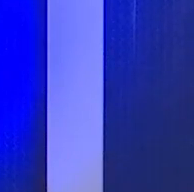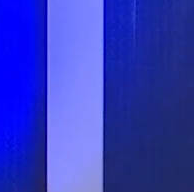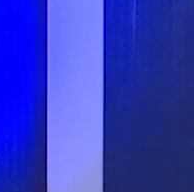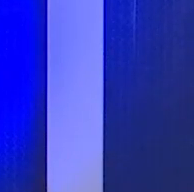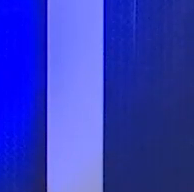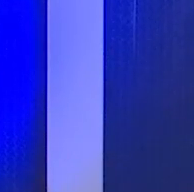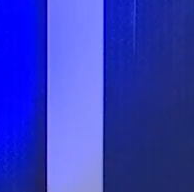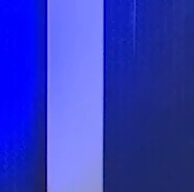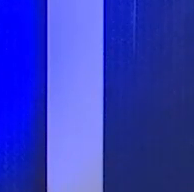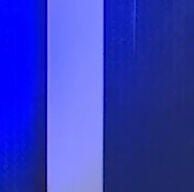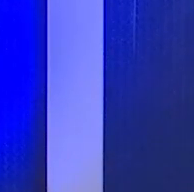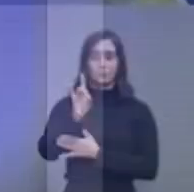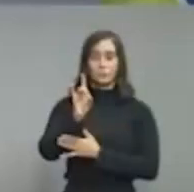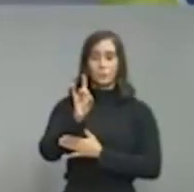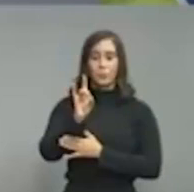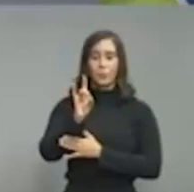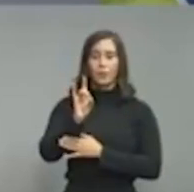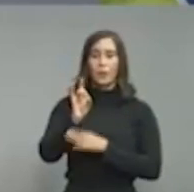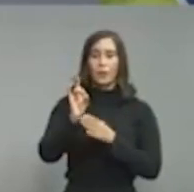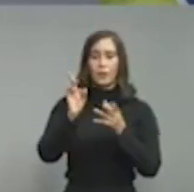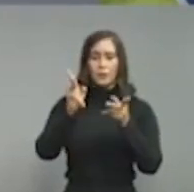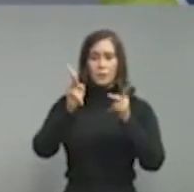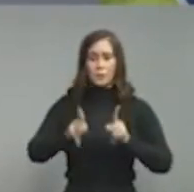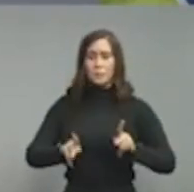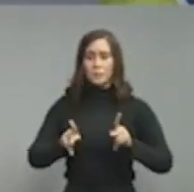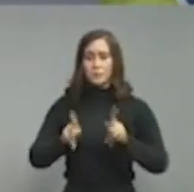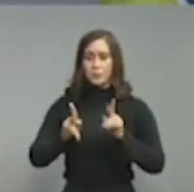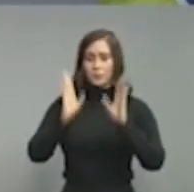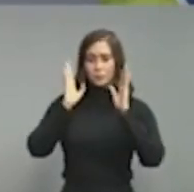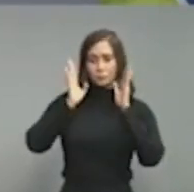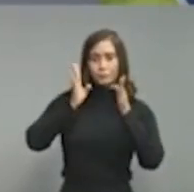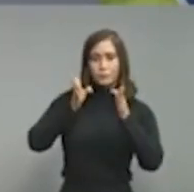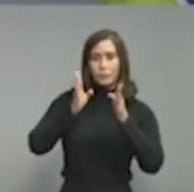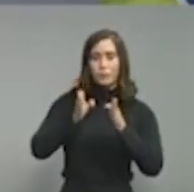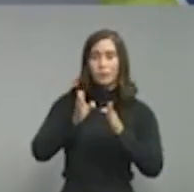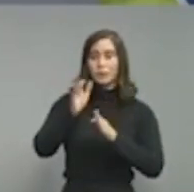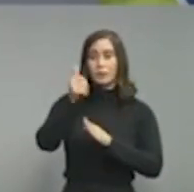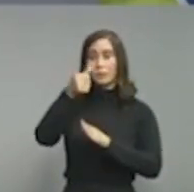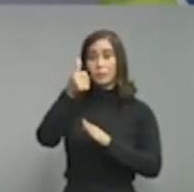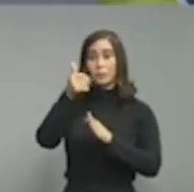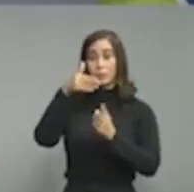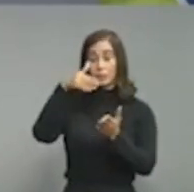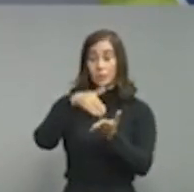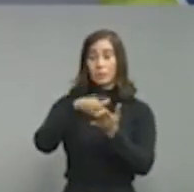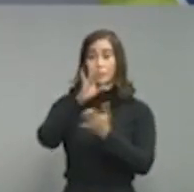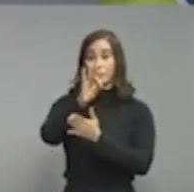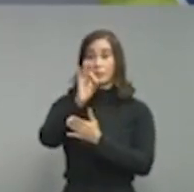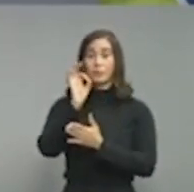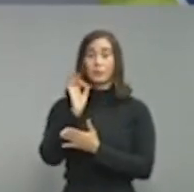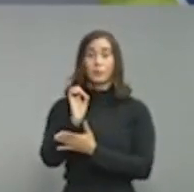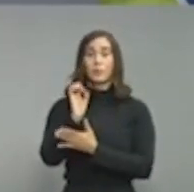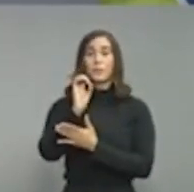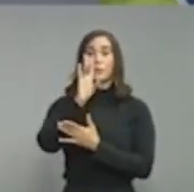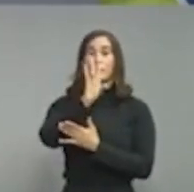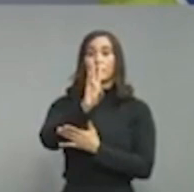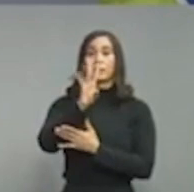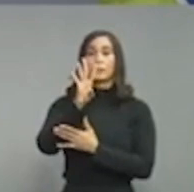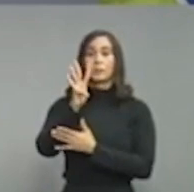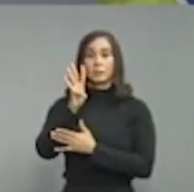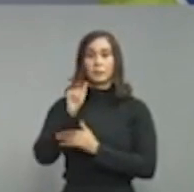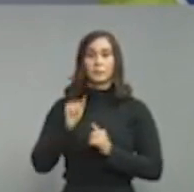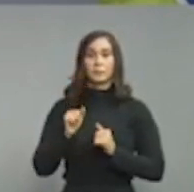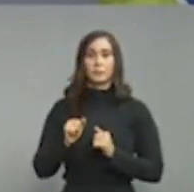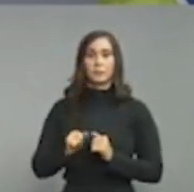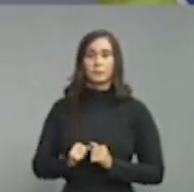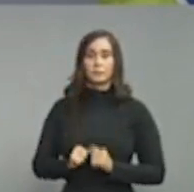perdido la vida por el coronavirus en el territorio nacional. La información fue dada a conocer en el boletín número